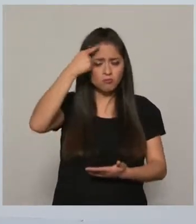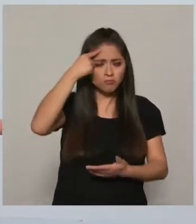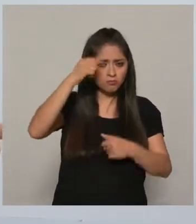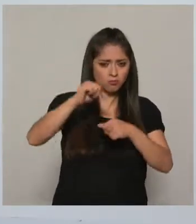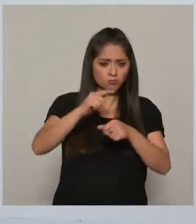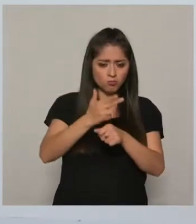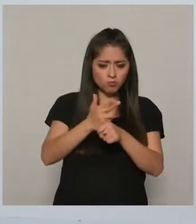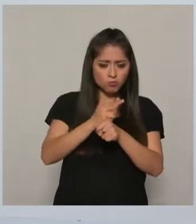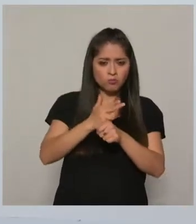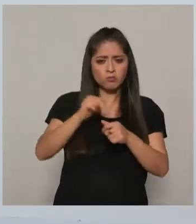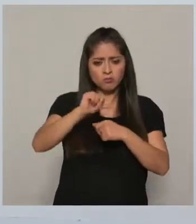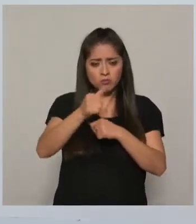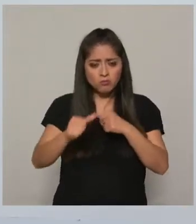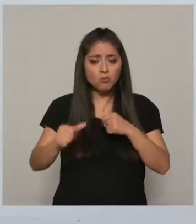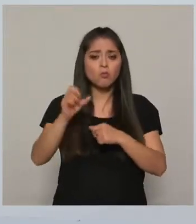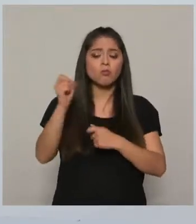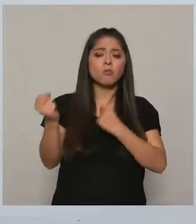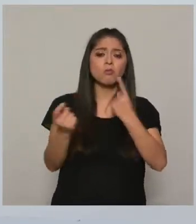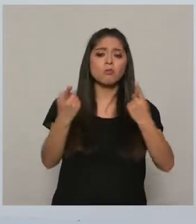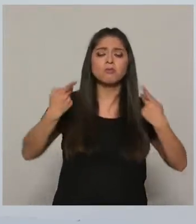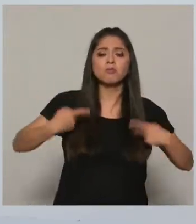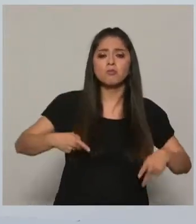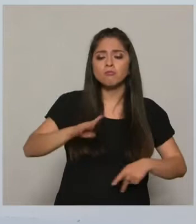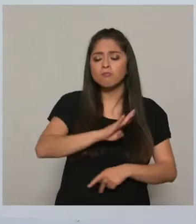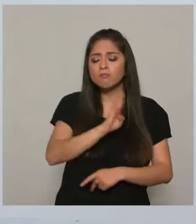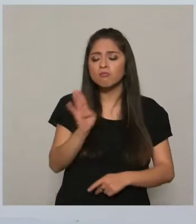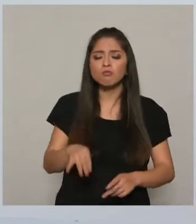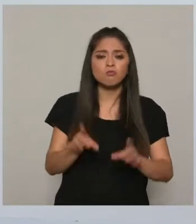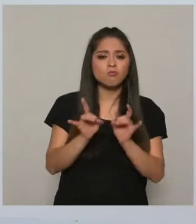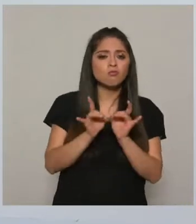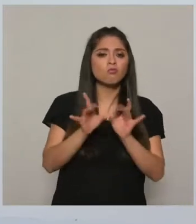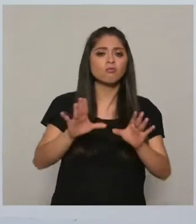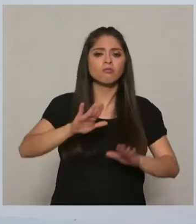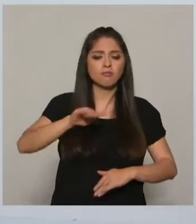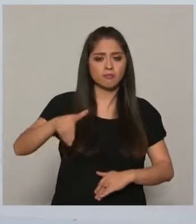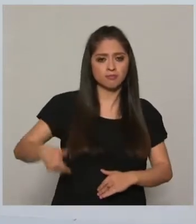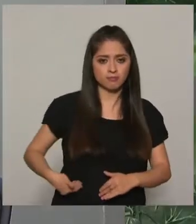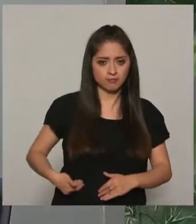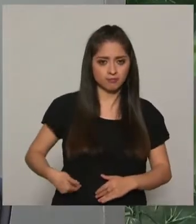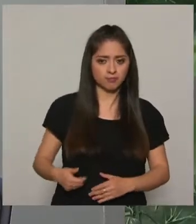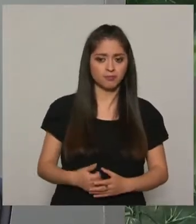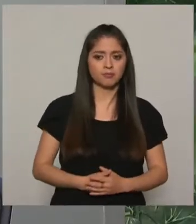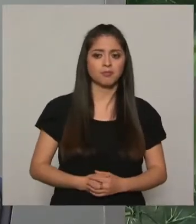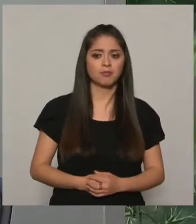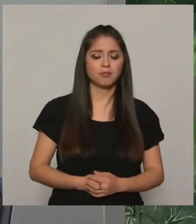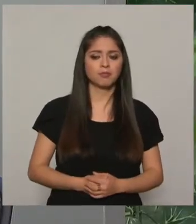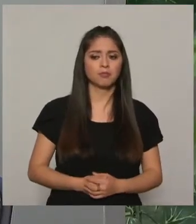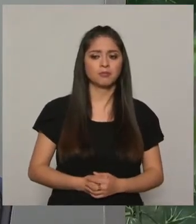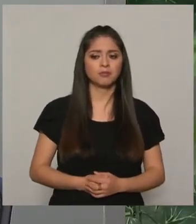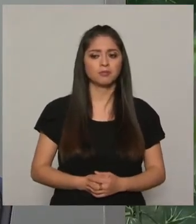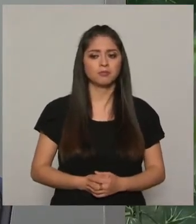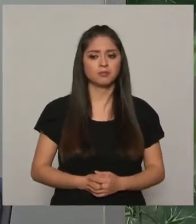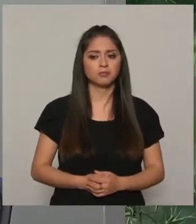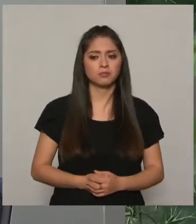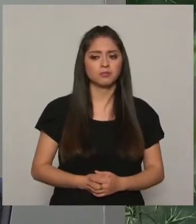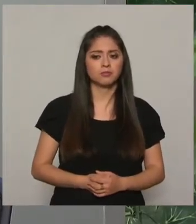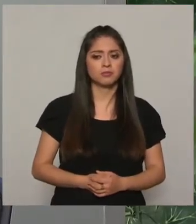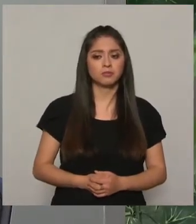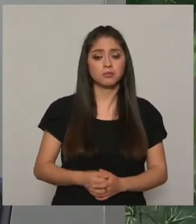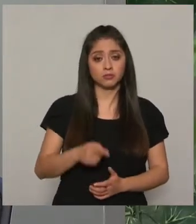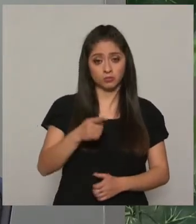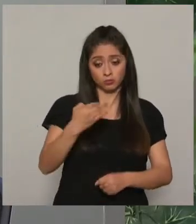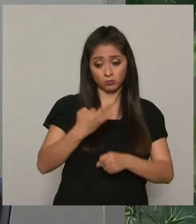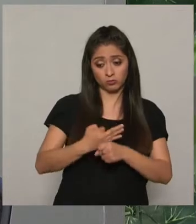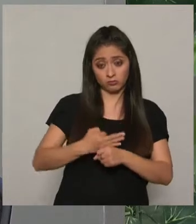cráneo, algunos fallecen de manera instantánea con estos accidentes viales. Fernanda. Eso que mencionas es muy importante. Hay